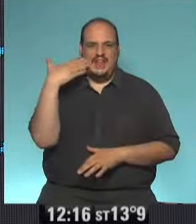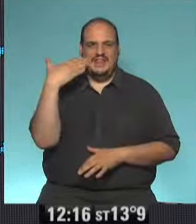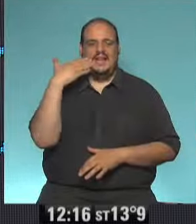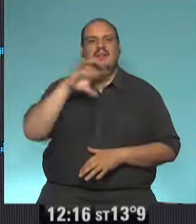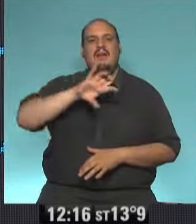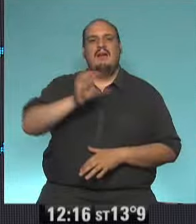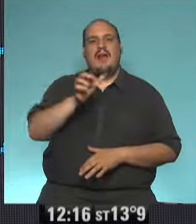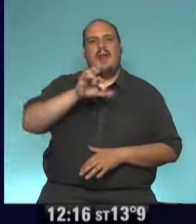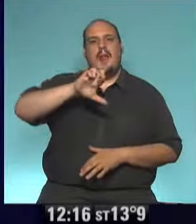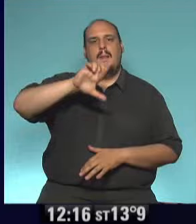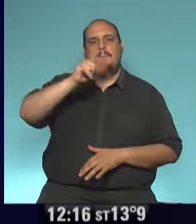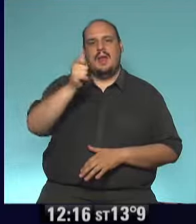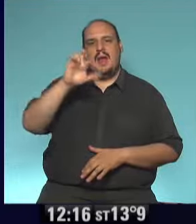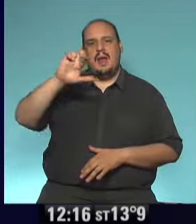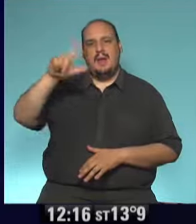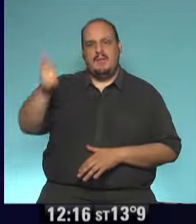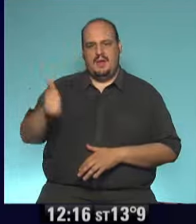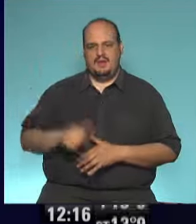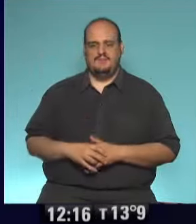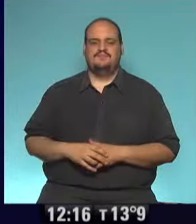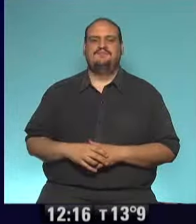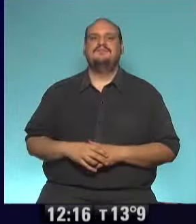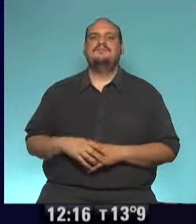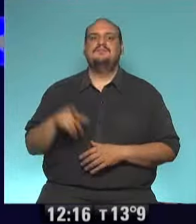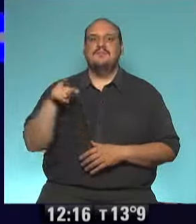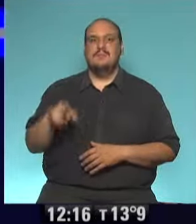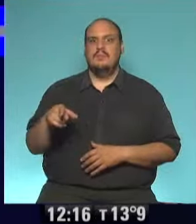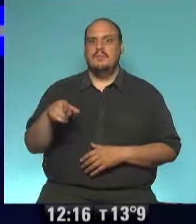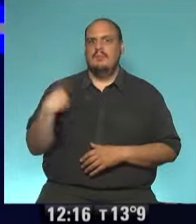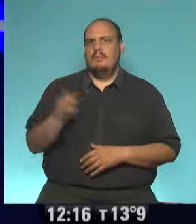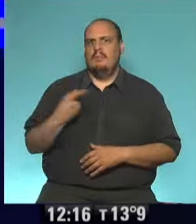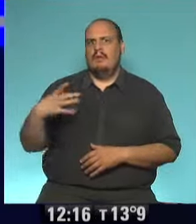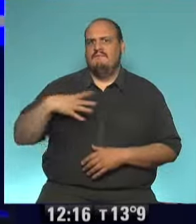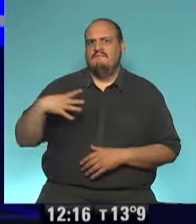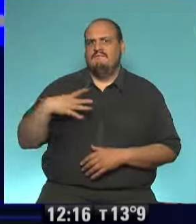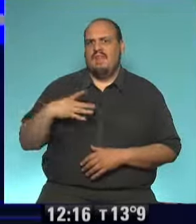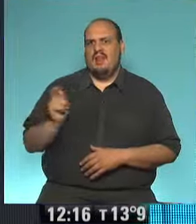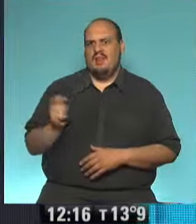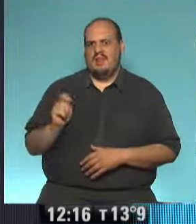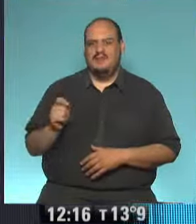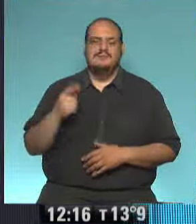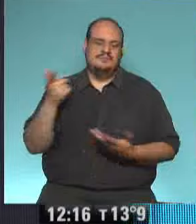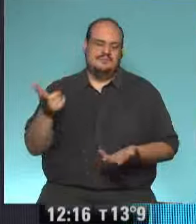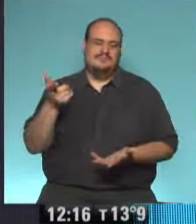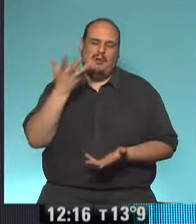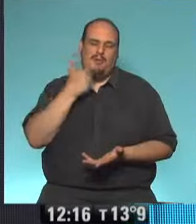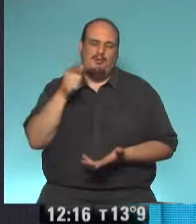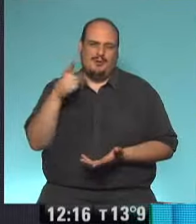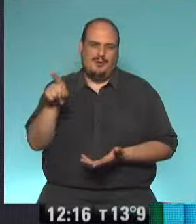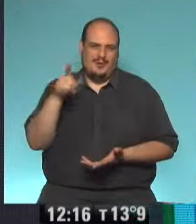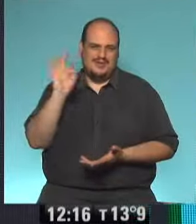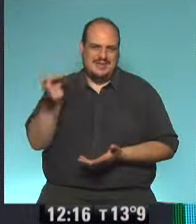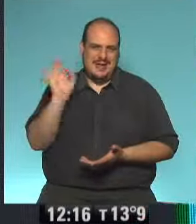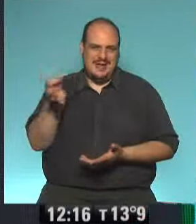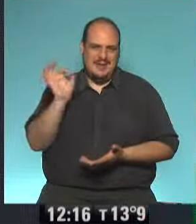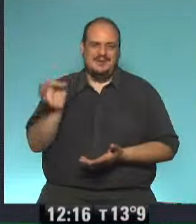Paca Paca. ¡Yupi! ¡Yupi! ¡Yupi, yupi, yupi! ¿Y quién nos falta para seguir pidiendo los gustos? Ya sabemos qué gusto. El gusto preferido de nuestra